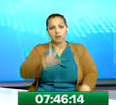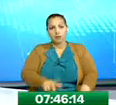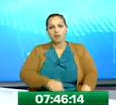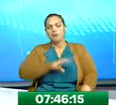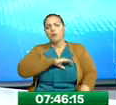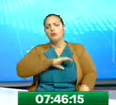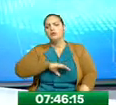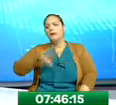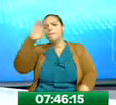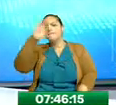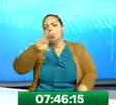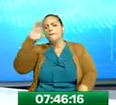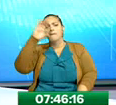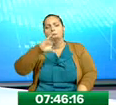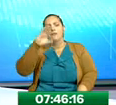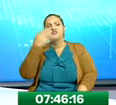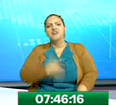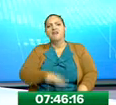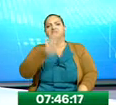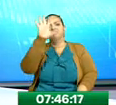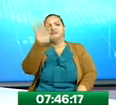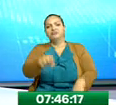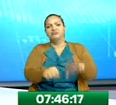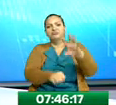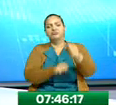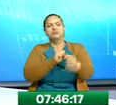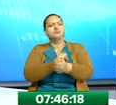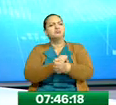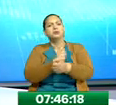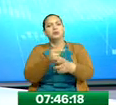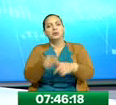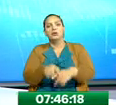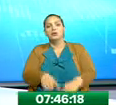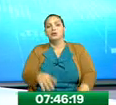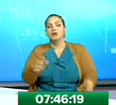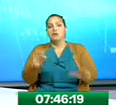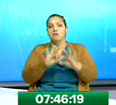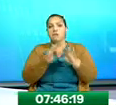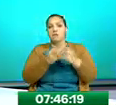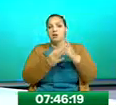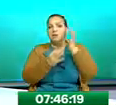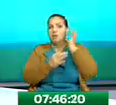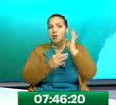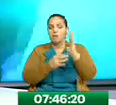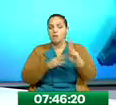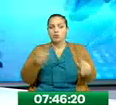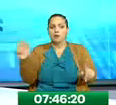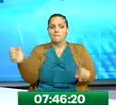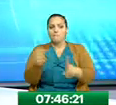diversos delitos. Dos de ellos están acusados de violencia de género y el otro de asesinato.